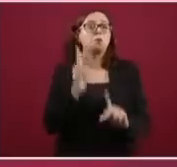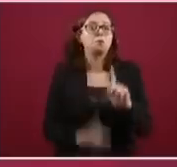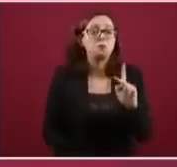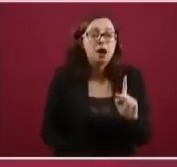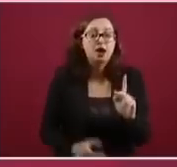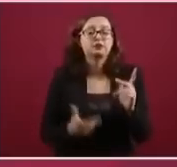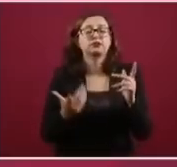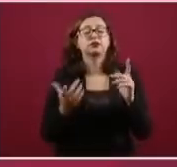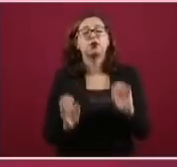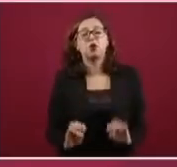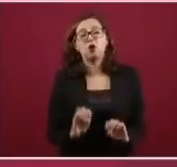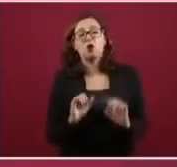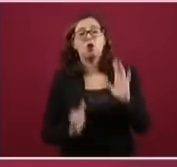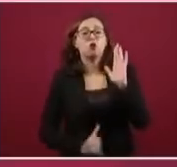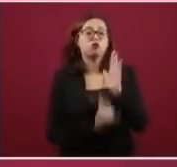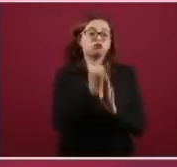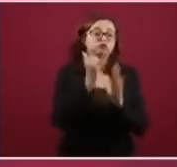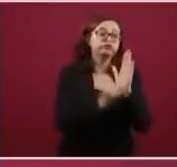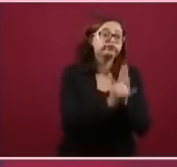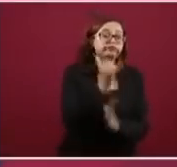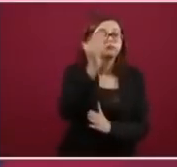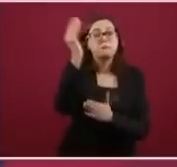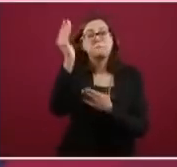supuestamente vendieron